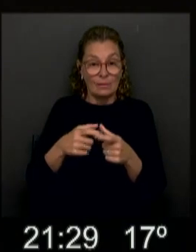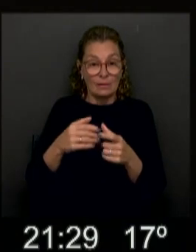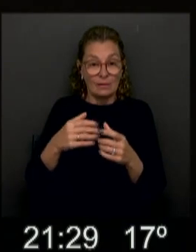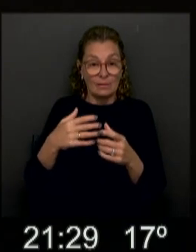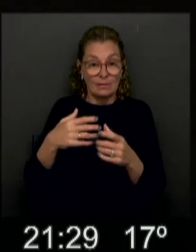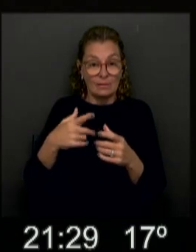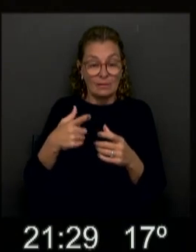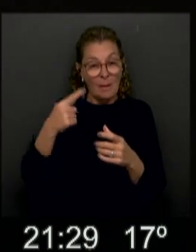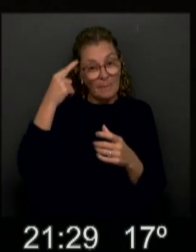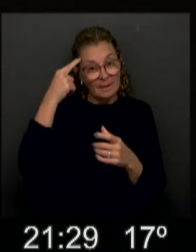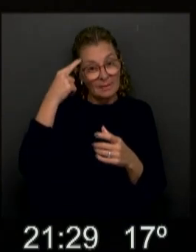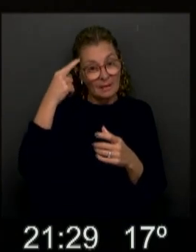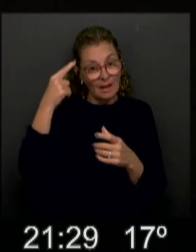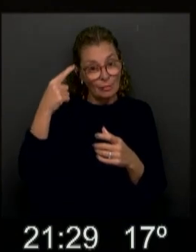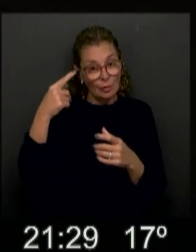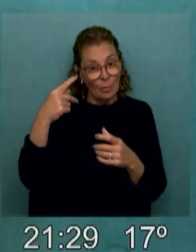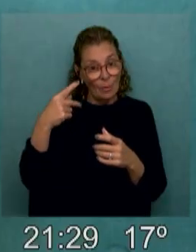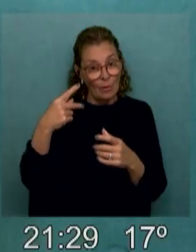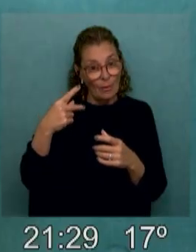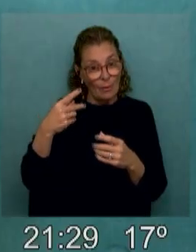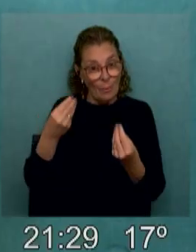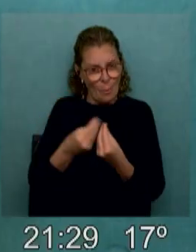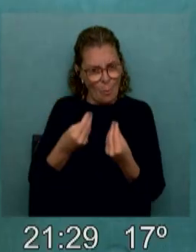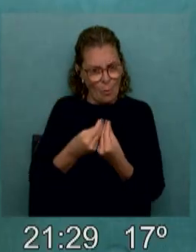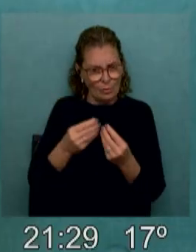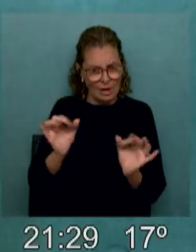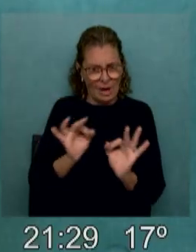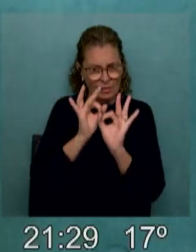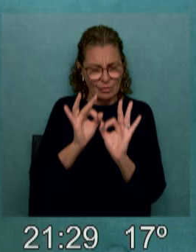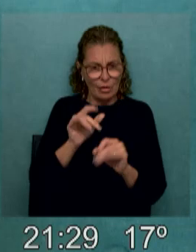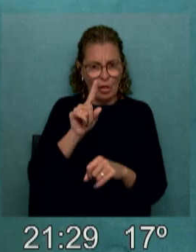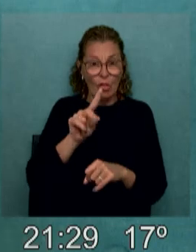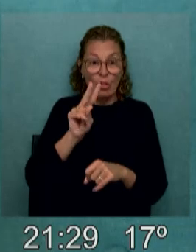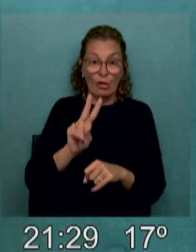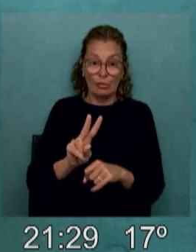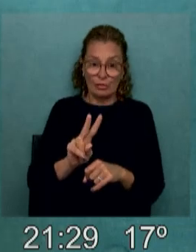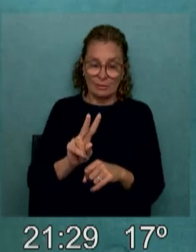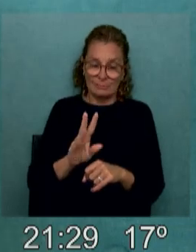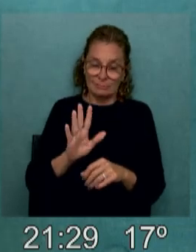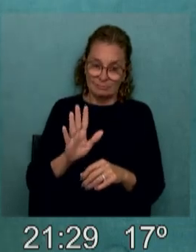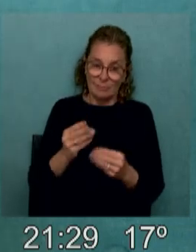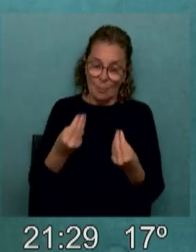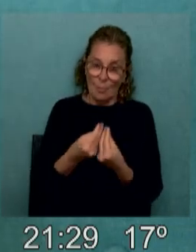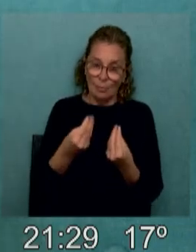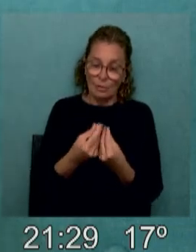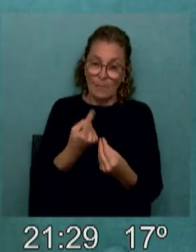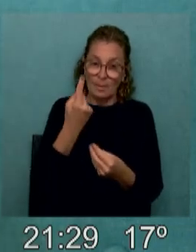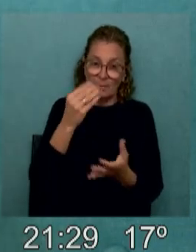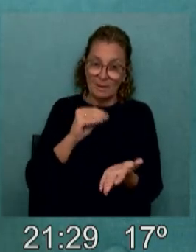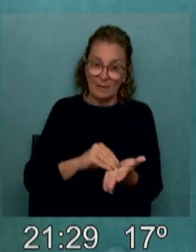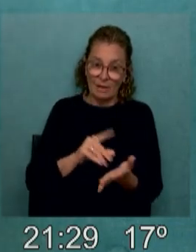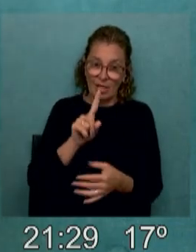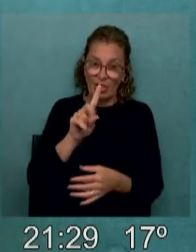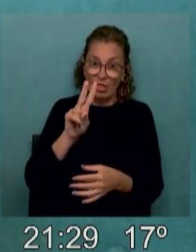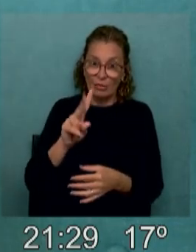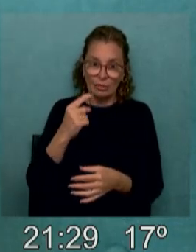llevando en ese viaje, son un montón de canciones. Tenemos 12 canciones. 12 canciones. Es la primera vez que ponemos 12,